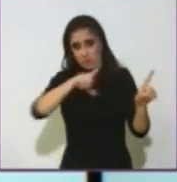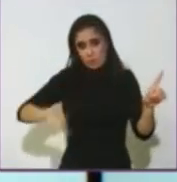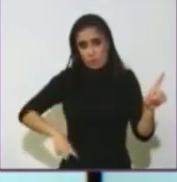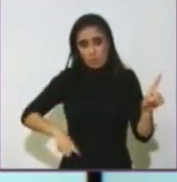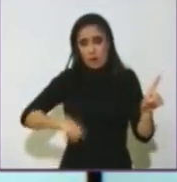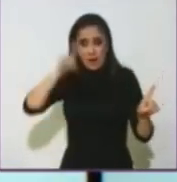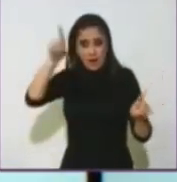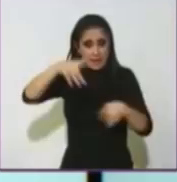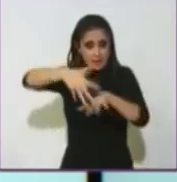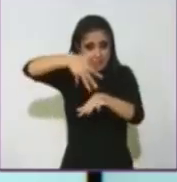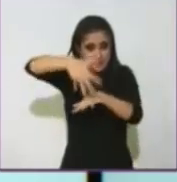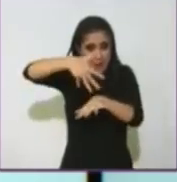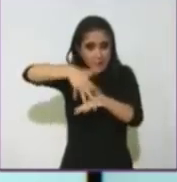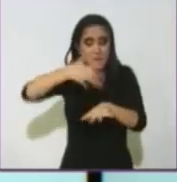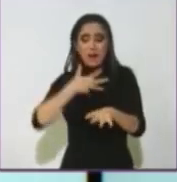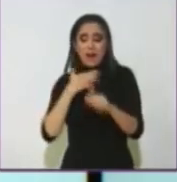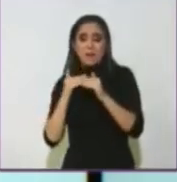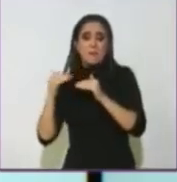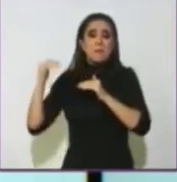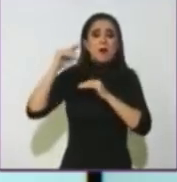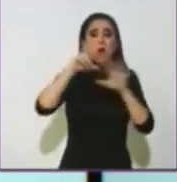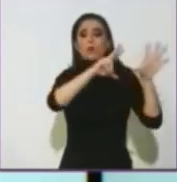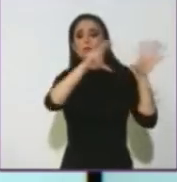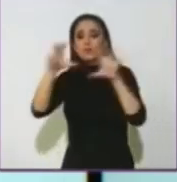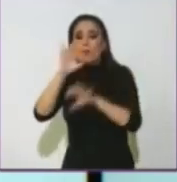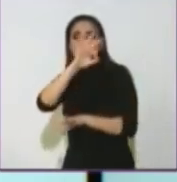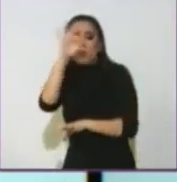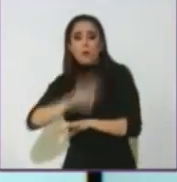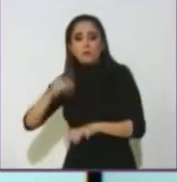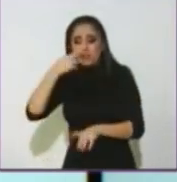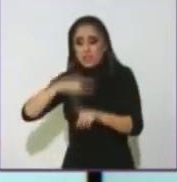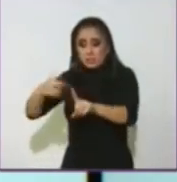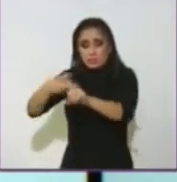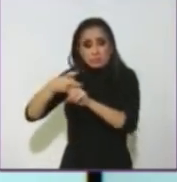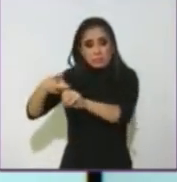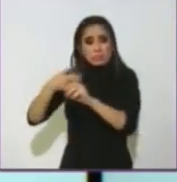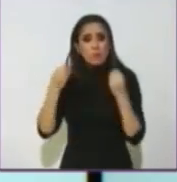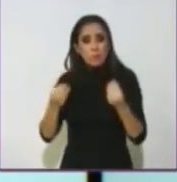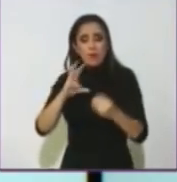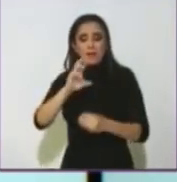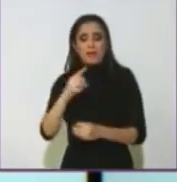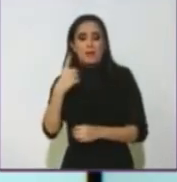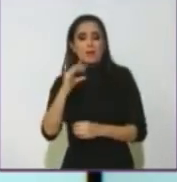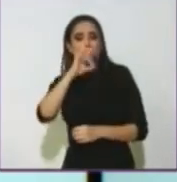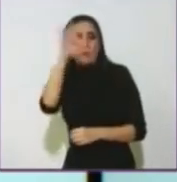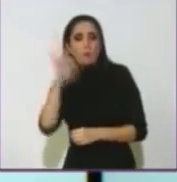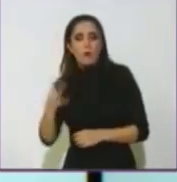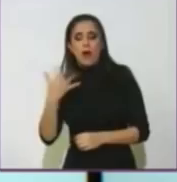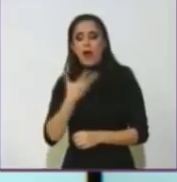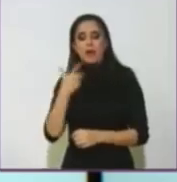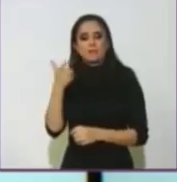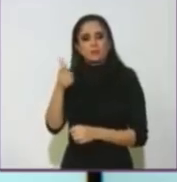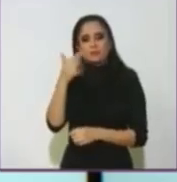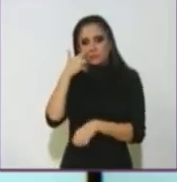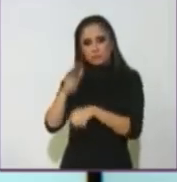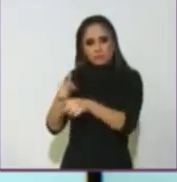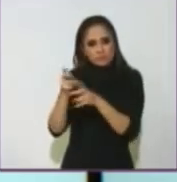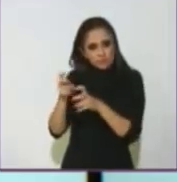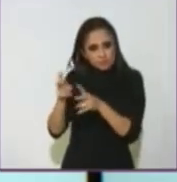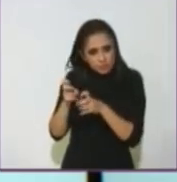tlalpan subió 800 por ciento el secuestro 31 por ciento las lesiones con arma de fuego